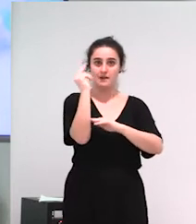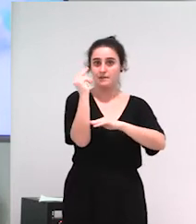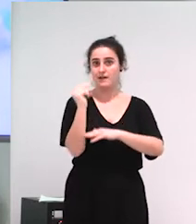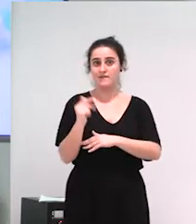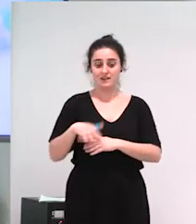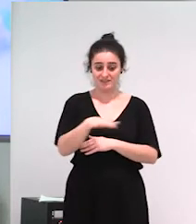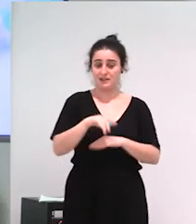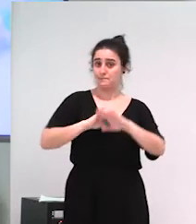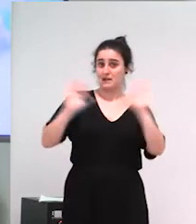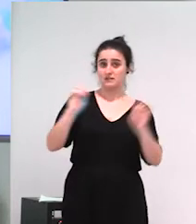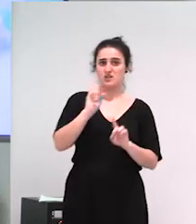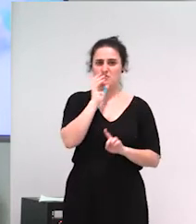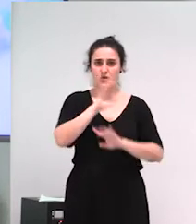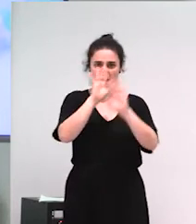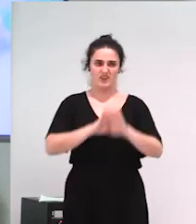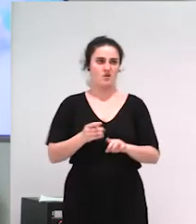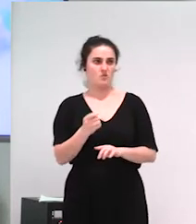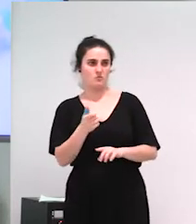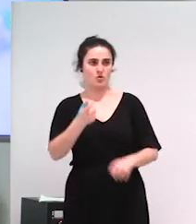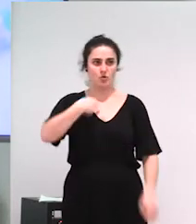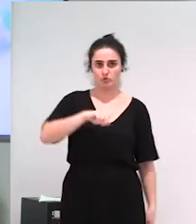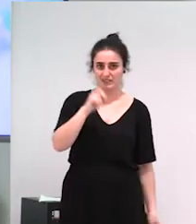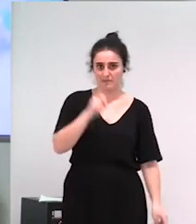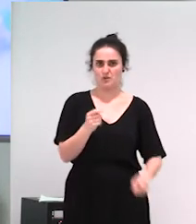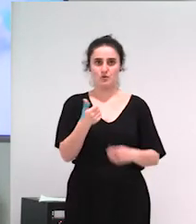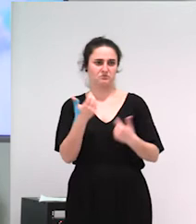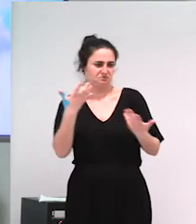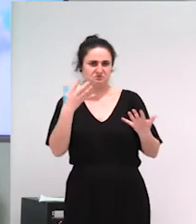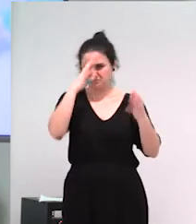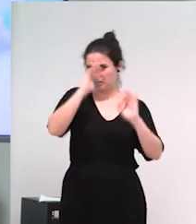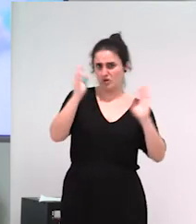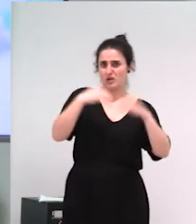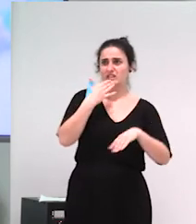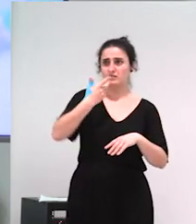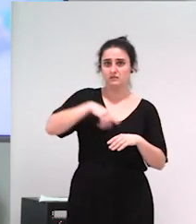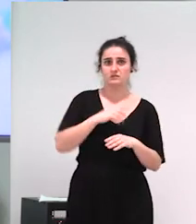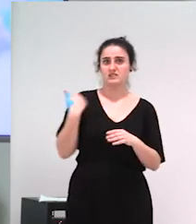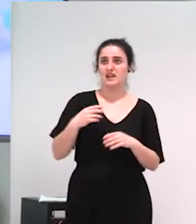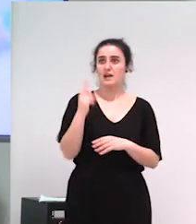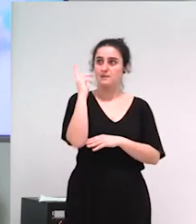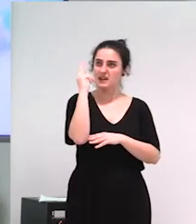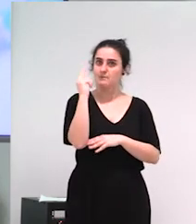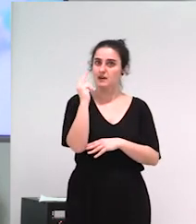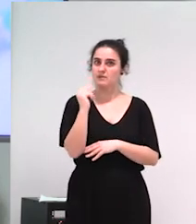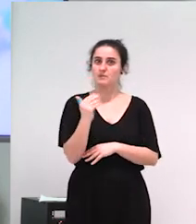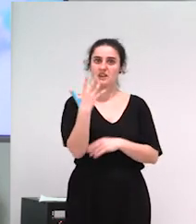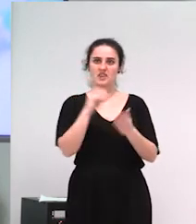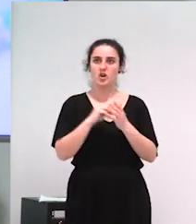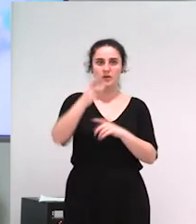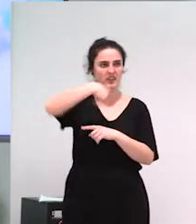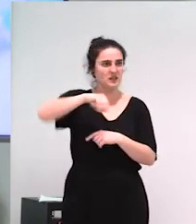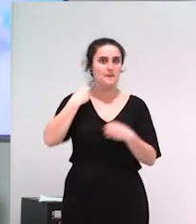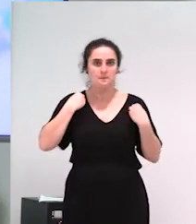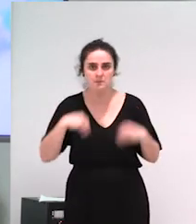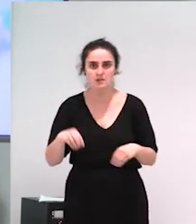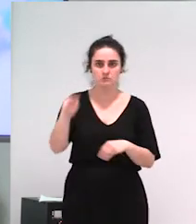del espacio, porque esto se nos hacía aburrido hasta para nosotras. ¿Qué sentido tiene cuando llevas ya 5 viernes viéndote las mismas caras, cantando